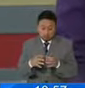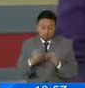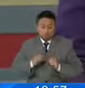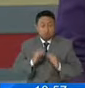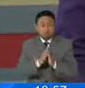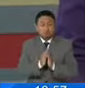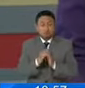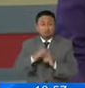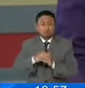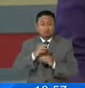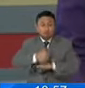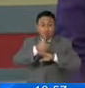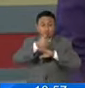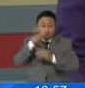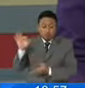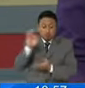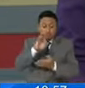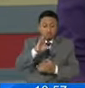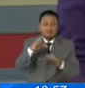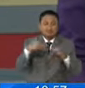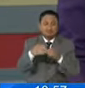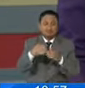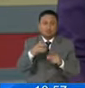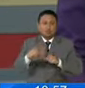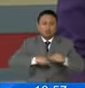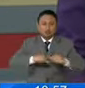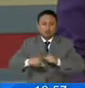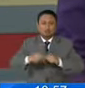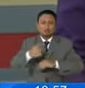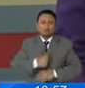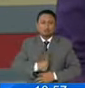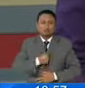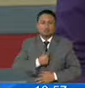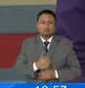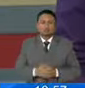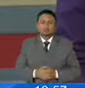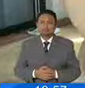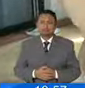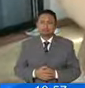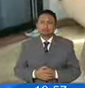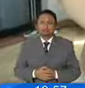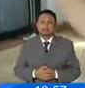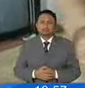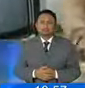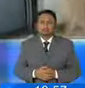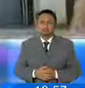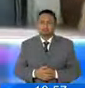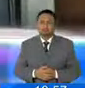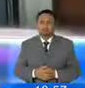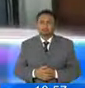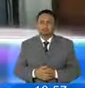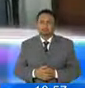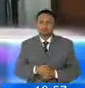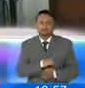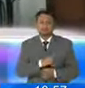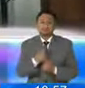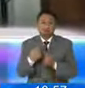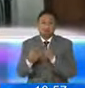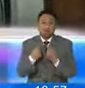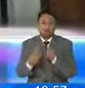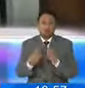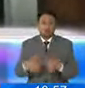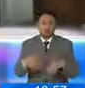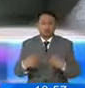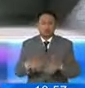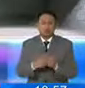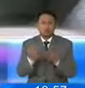solicitar un puesto dentro del Consejo Administrativo de la Legislatura Cal. Los diálogos previos son intensos. Cerca de